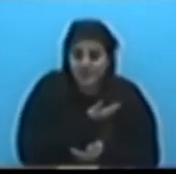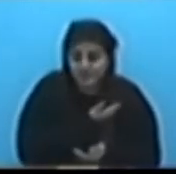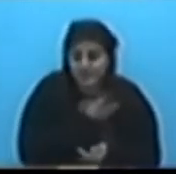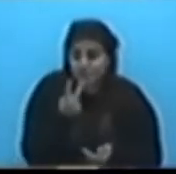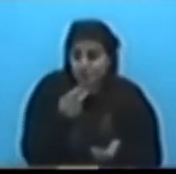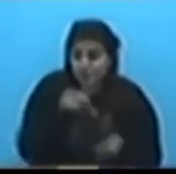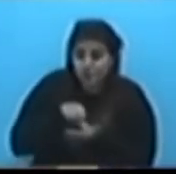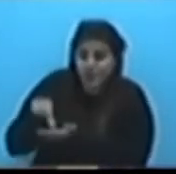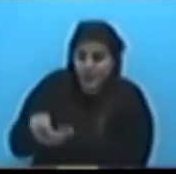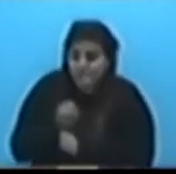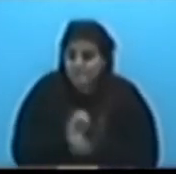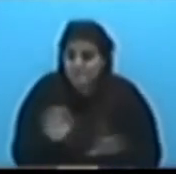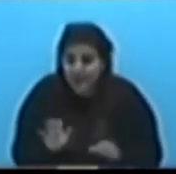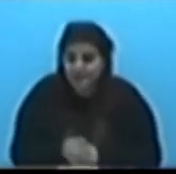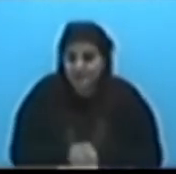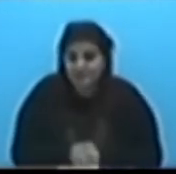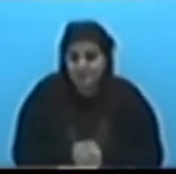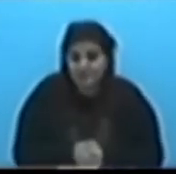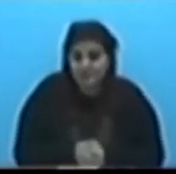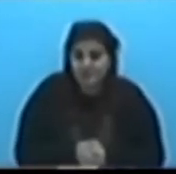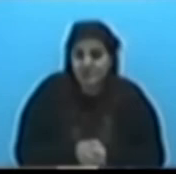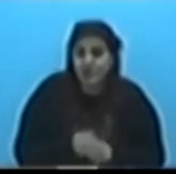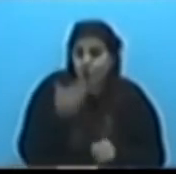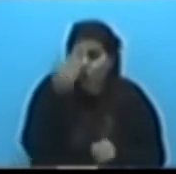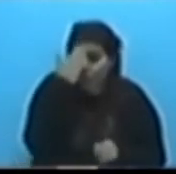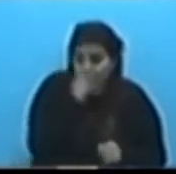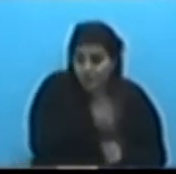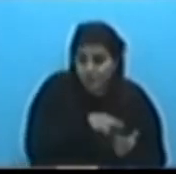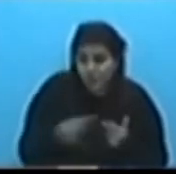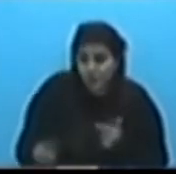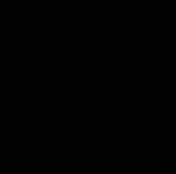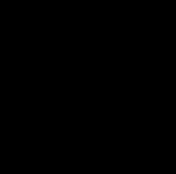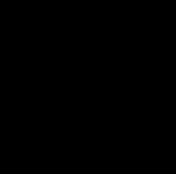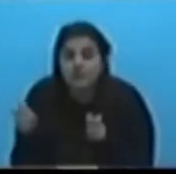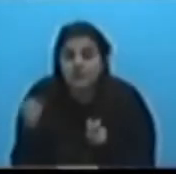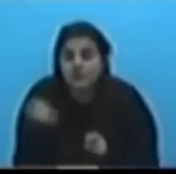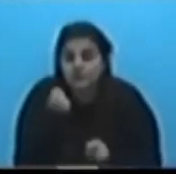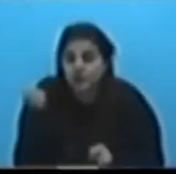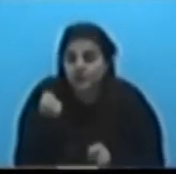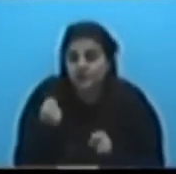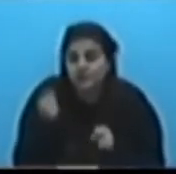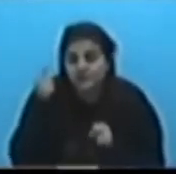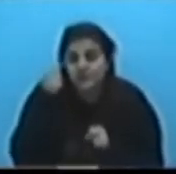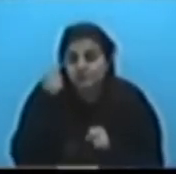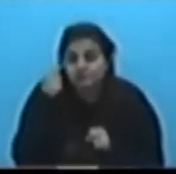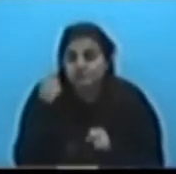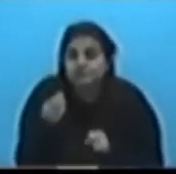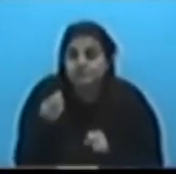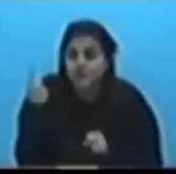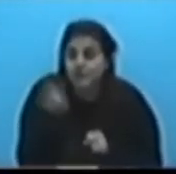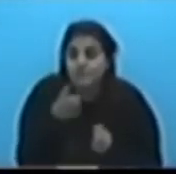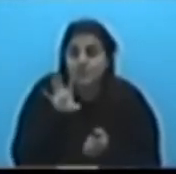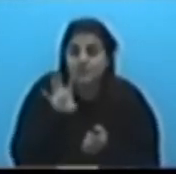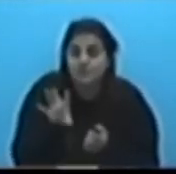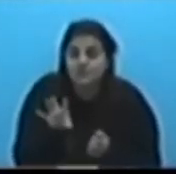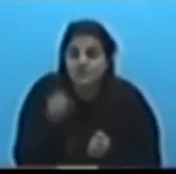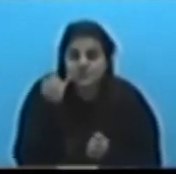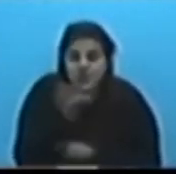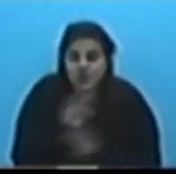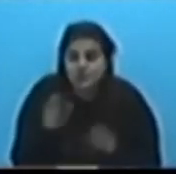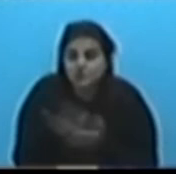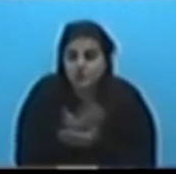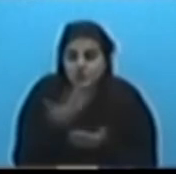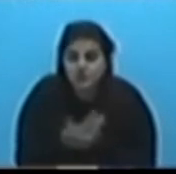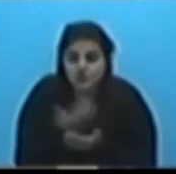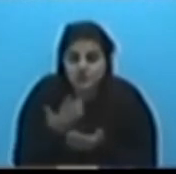ciudades que la están pasando muy mal, Villa Constitución y Rosario. Estamos en una provincia que ha sufrido